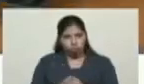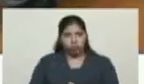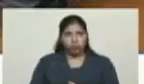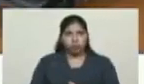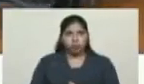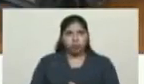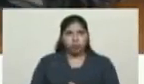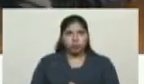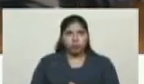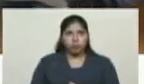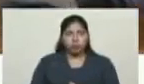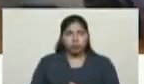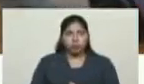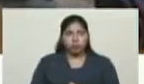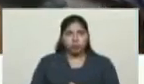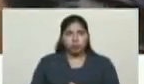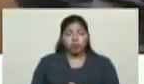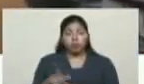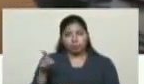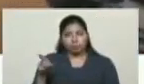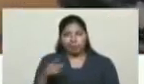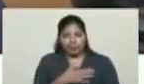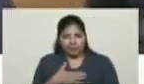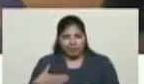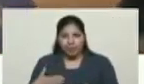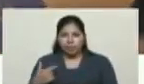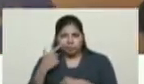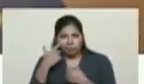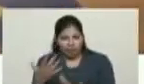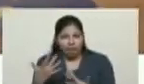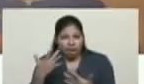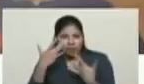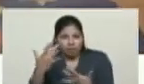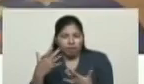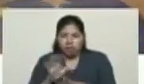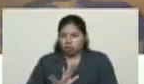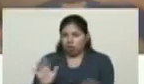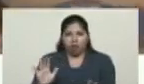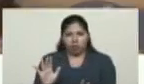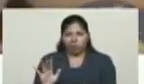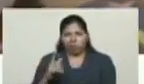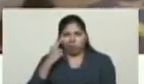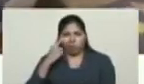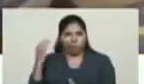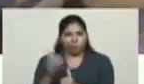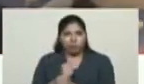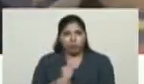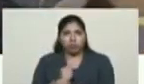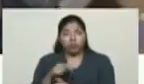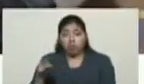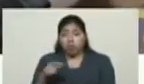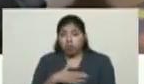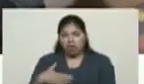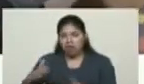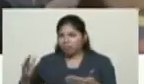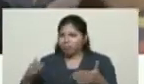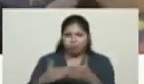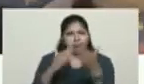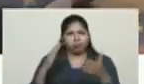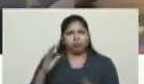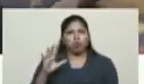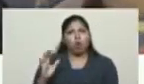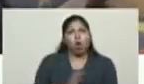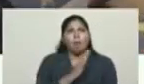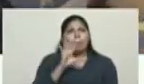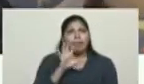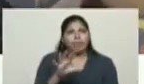magnicidio frustrado contra el presidente de la República Bolivariana de Venezuela, Nicolás Maduro Moros, de la